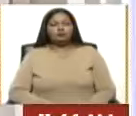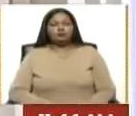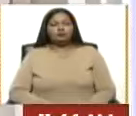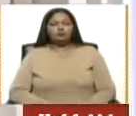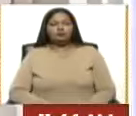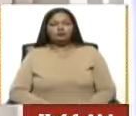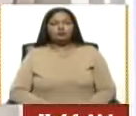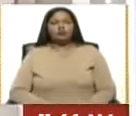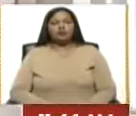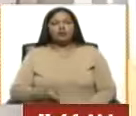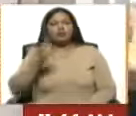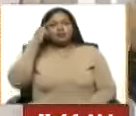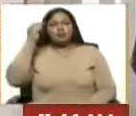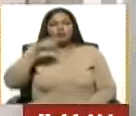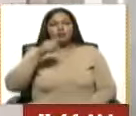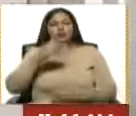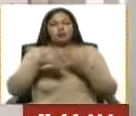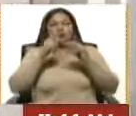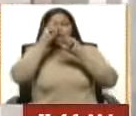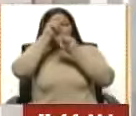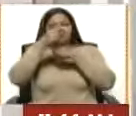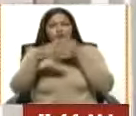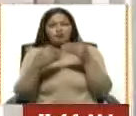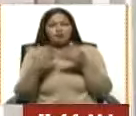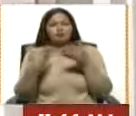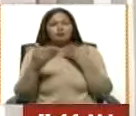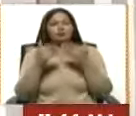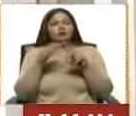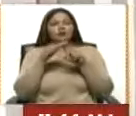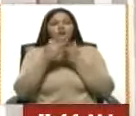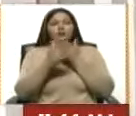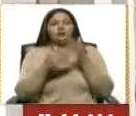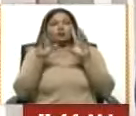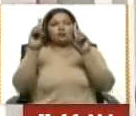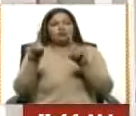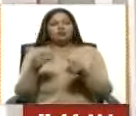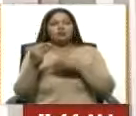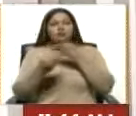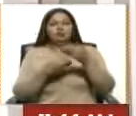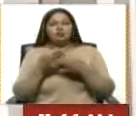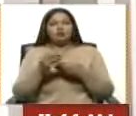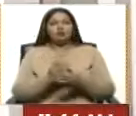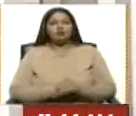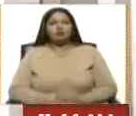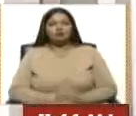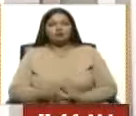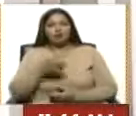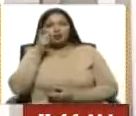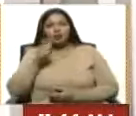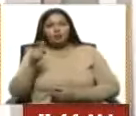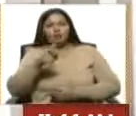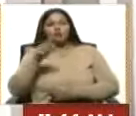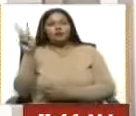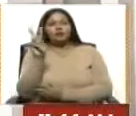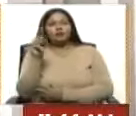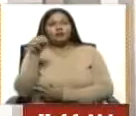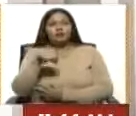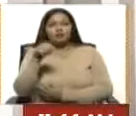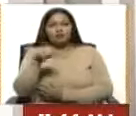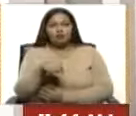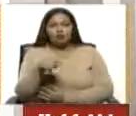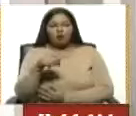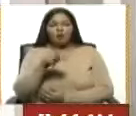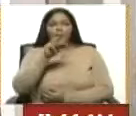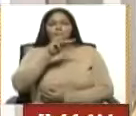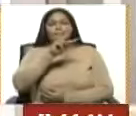que yo, candidato, reconozco, independientemente la decisión que se tome o que tome el pueblo venezolano, yo desde hoy,